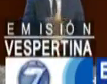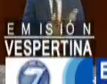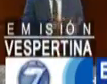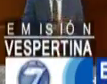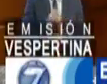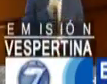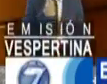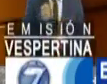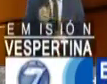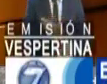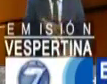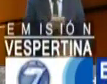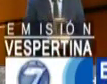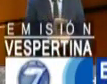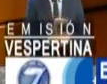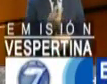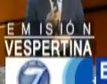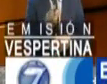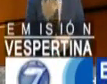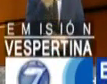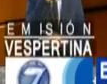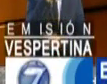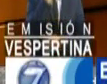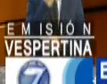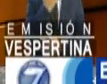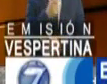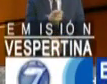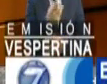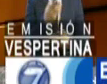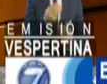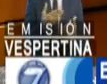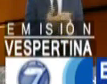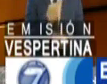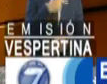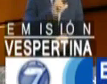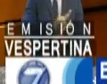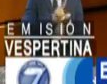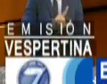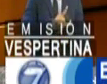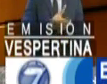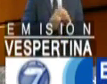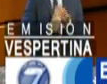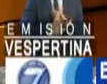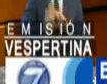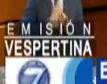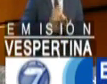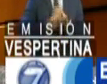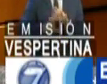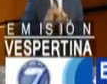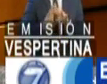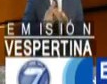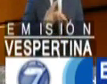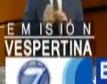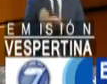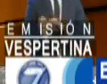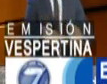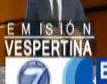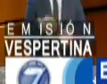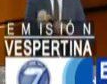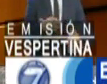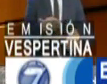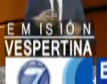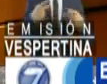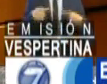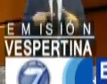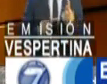cómo nuestros connacionales abandonan o desean abandonar su país. Personas y familias enteras